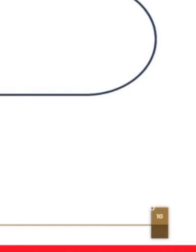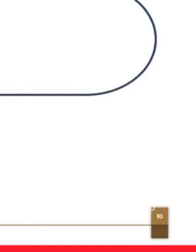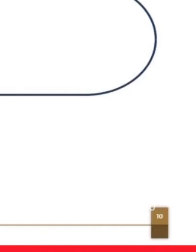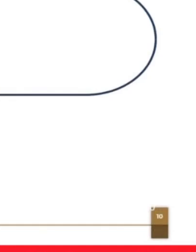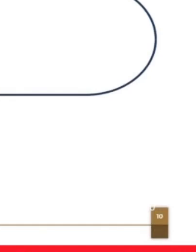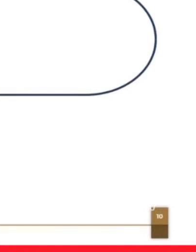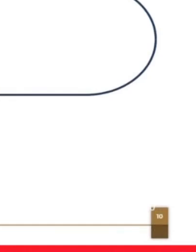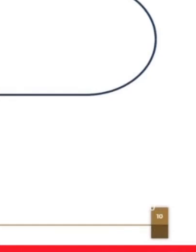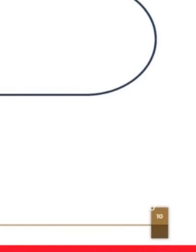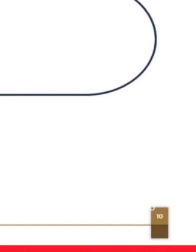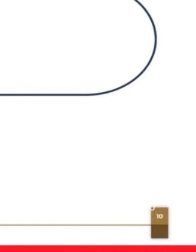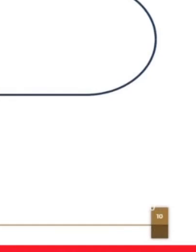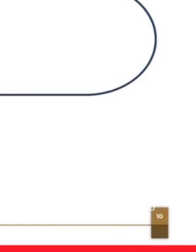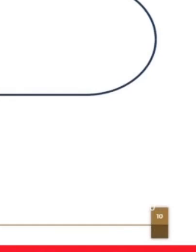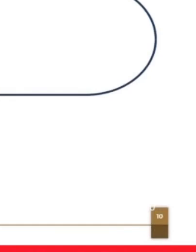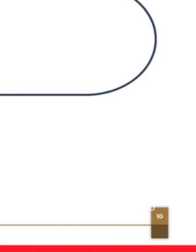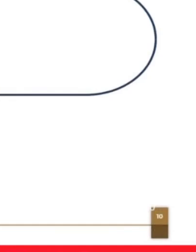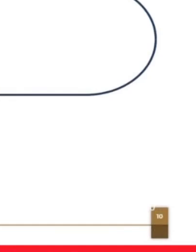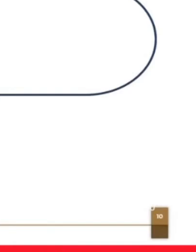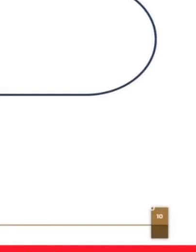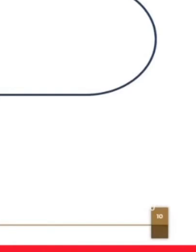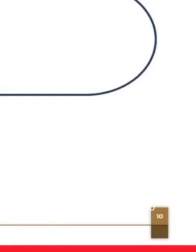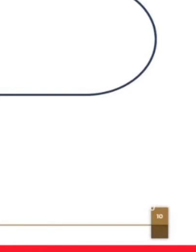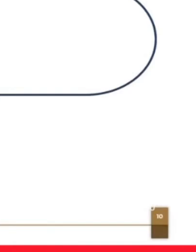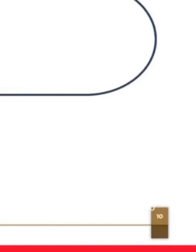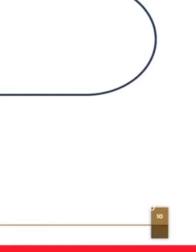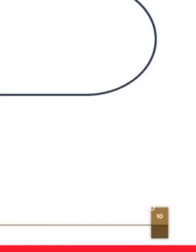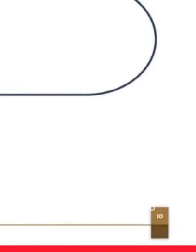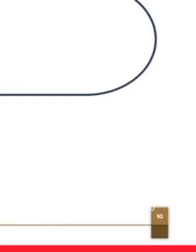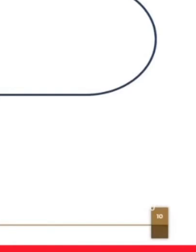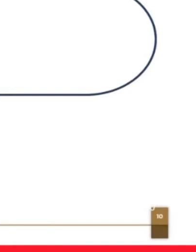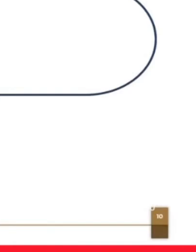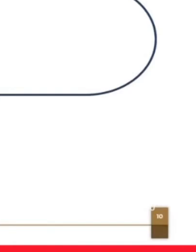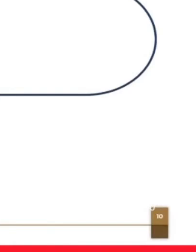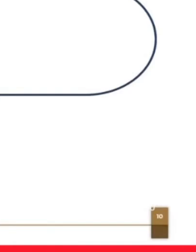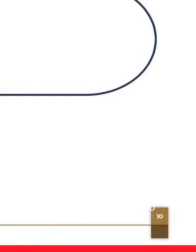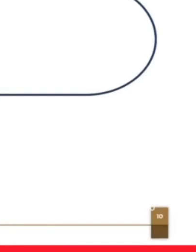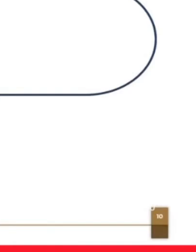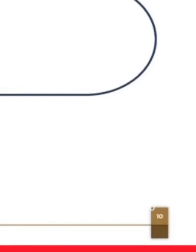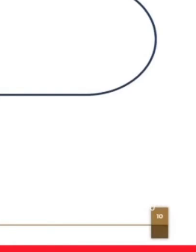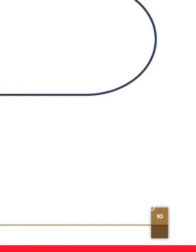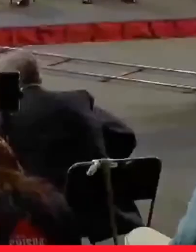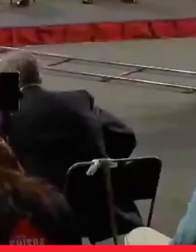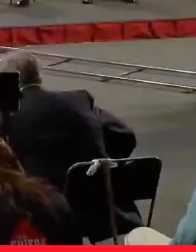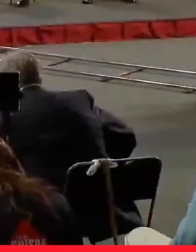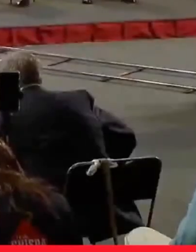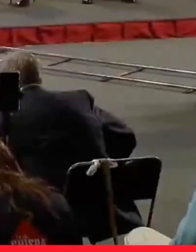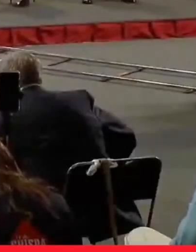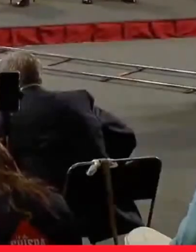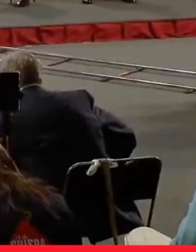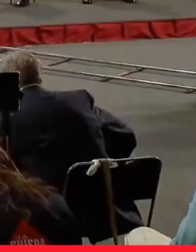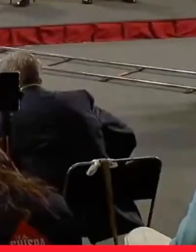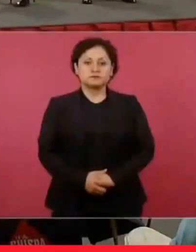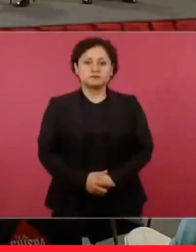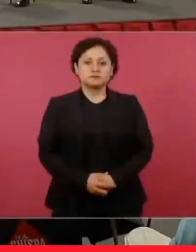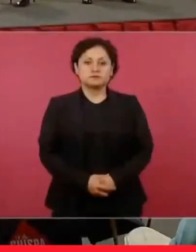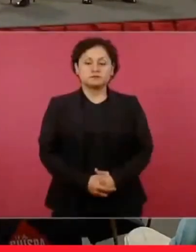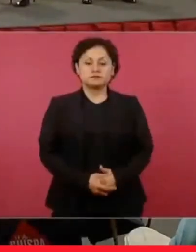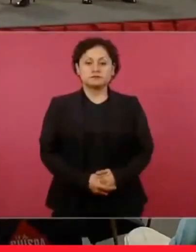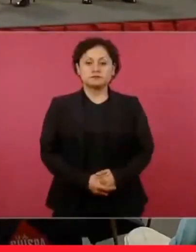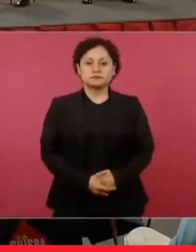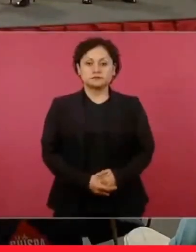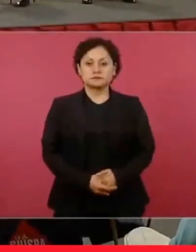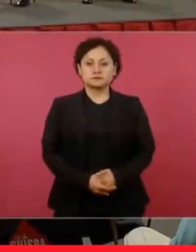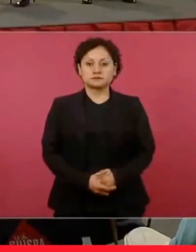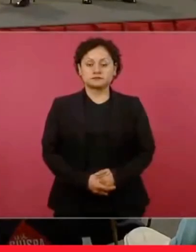tuvimos el estado operativo de emergencia en el sistema. La reserva operativa ya era de 1.66%, muy baja, y